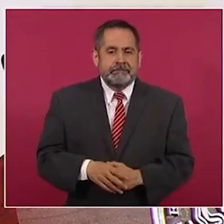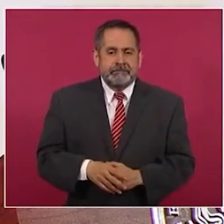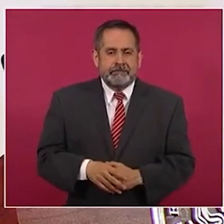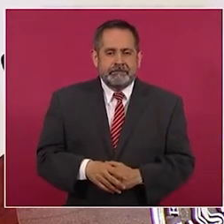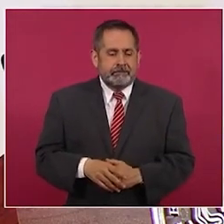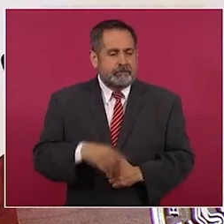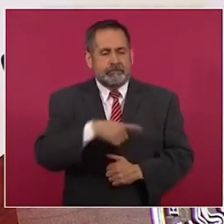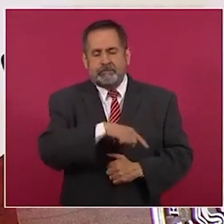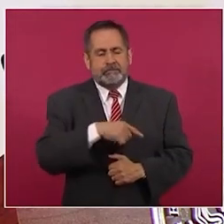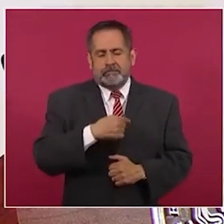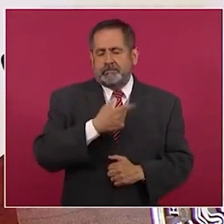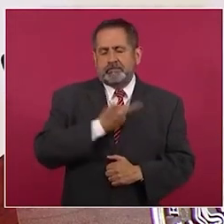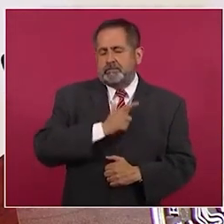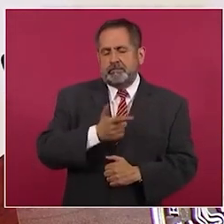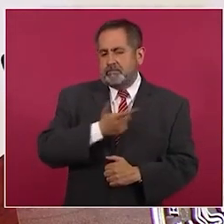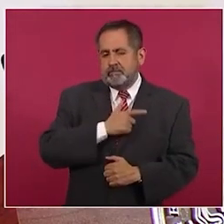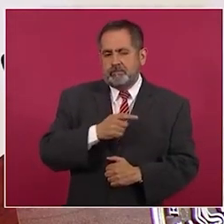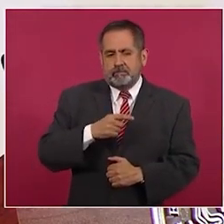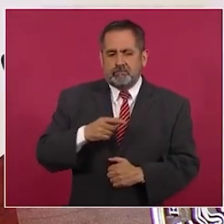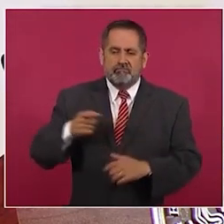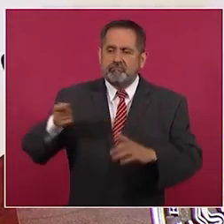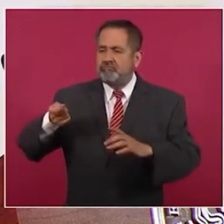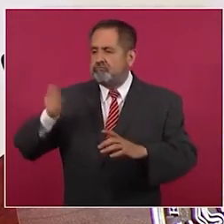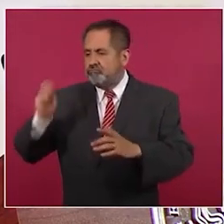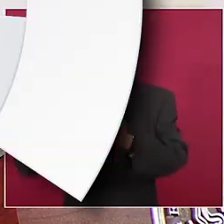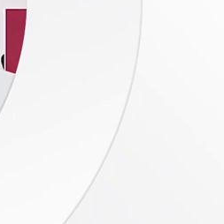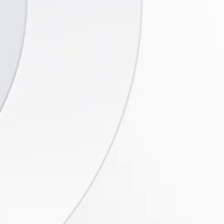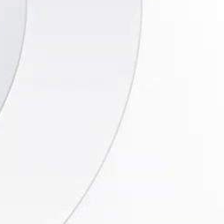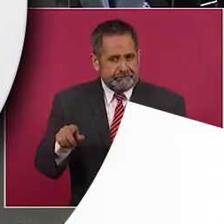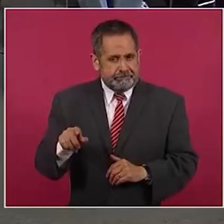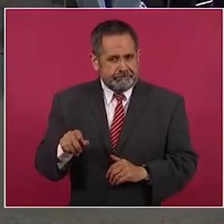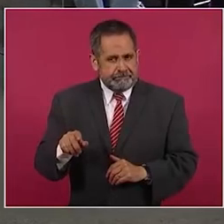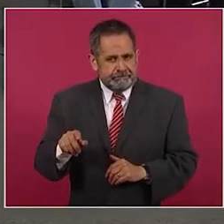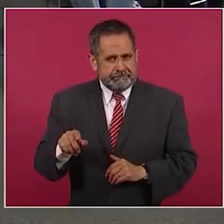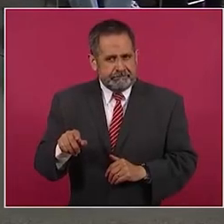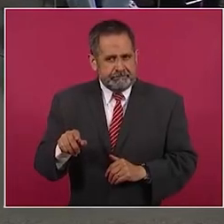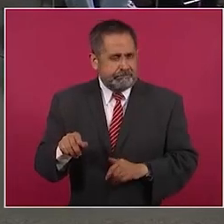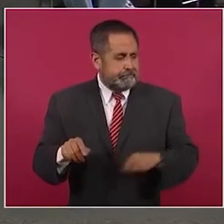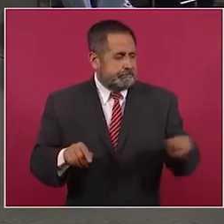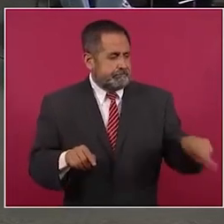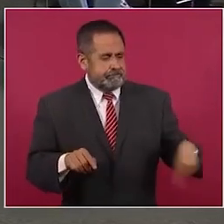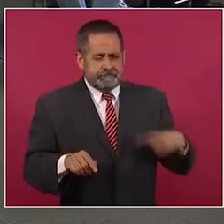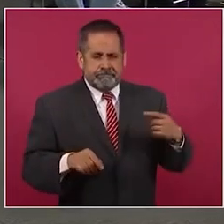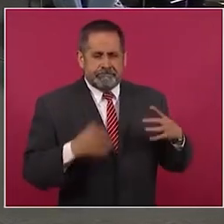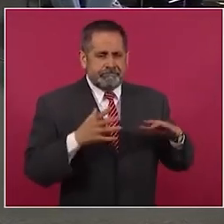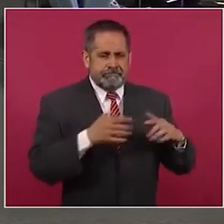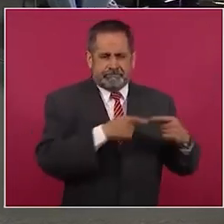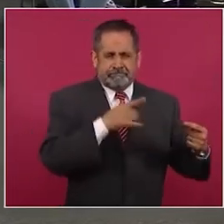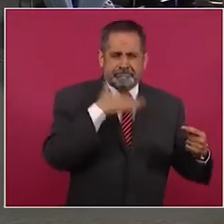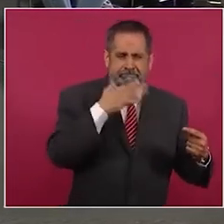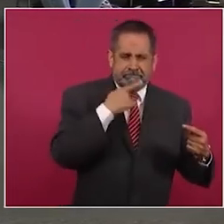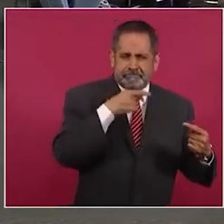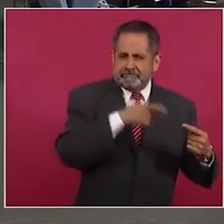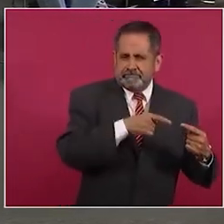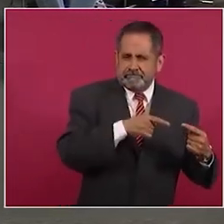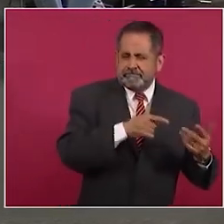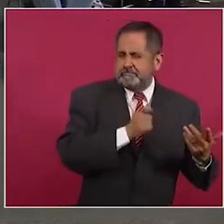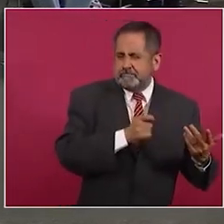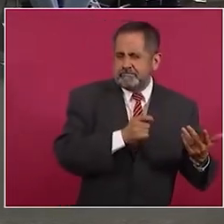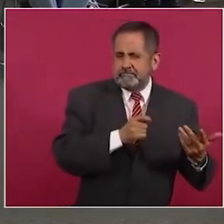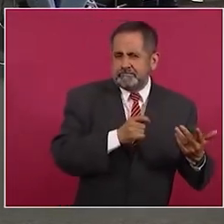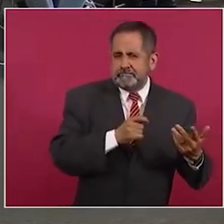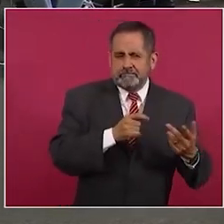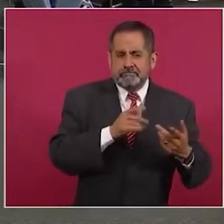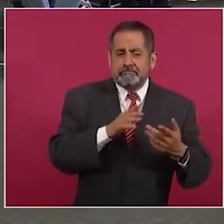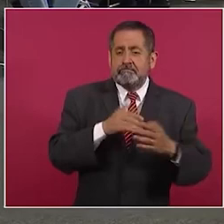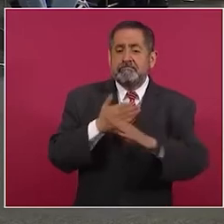no les gustó la decisión de la Corte. Los conservadores corruptos hablan